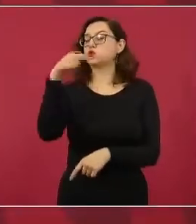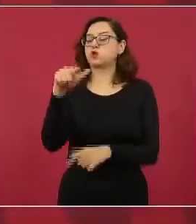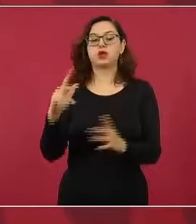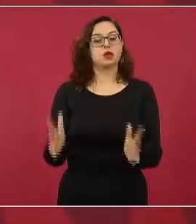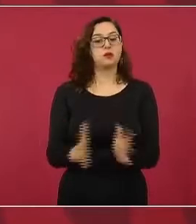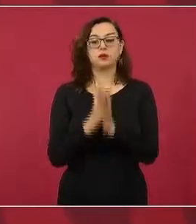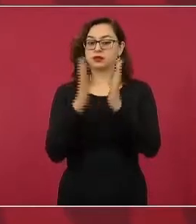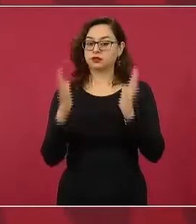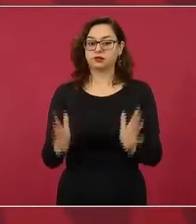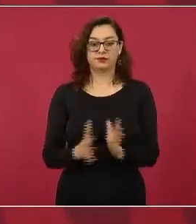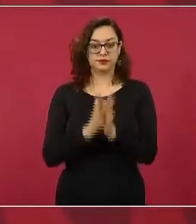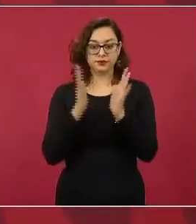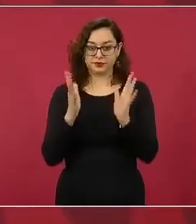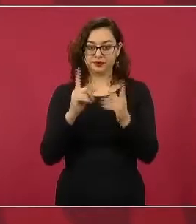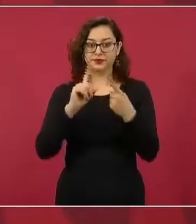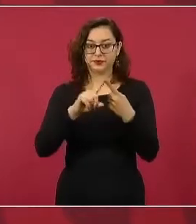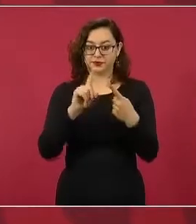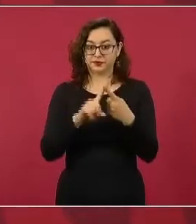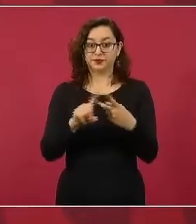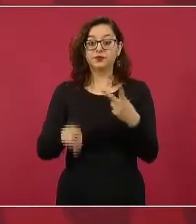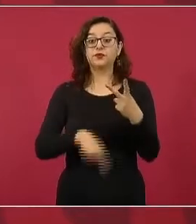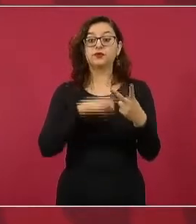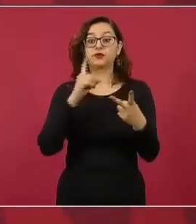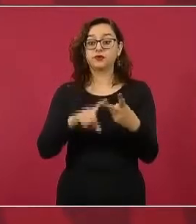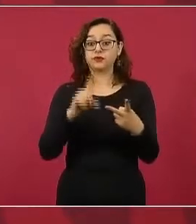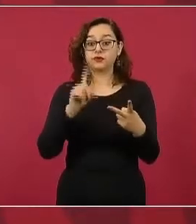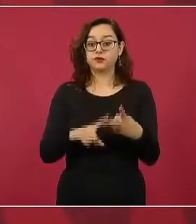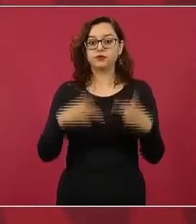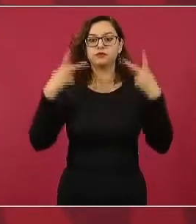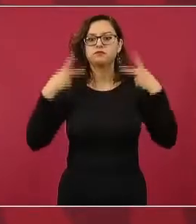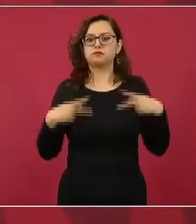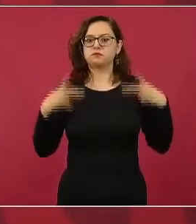hay que ir hacia allá, hacia esa utopía.